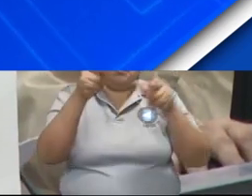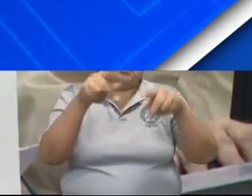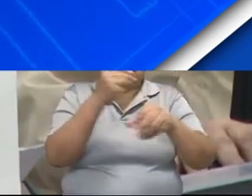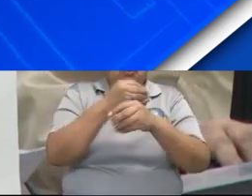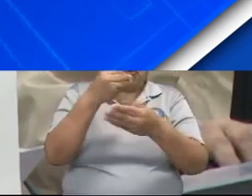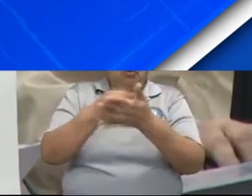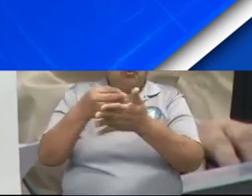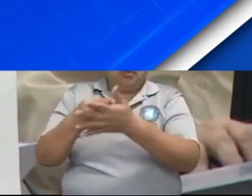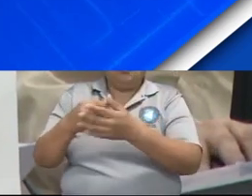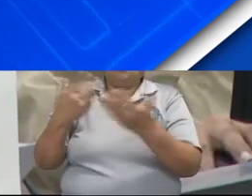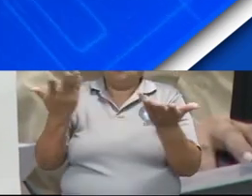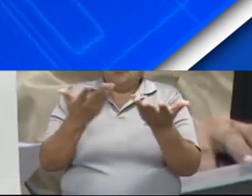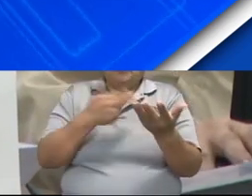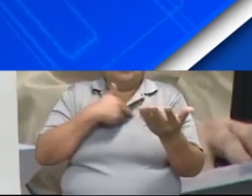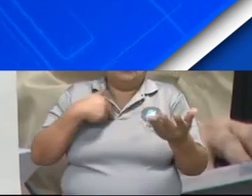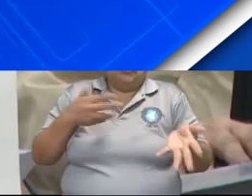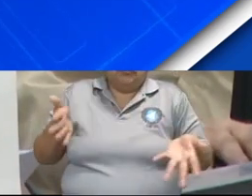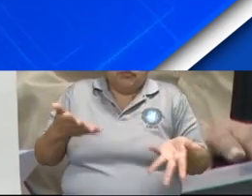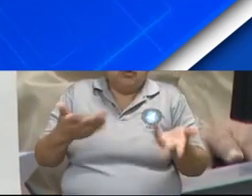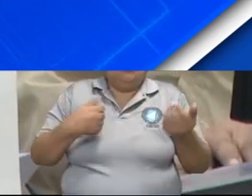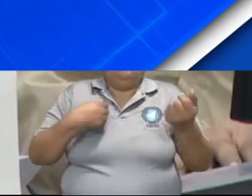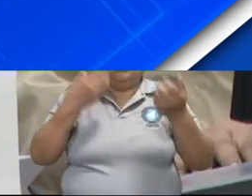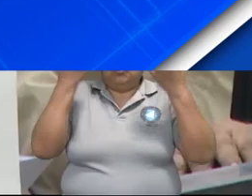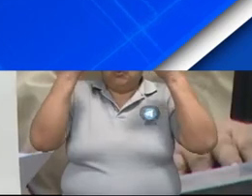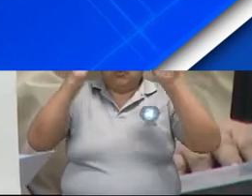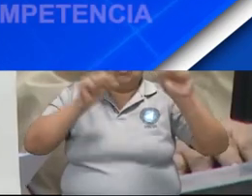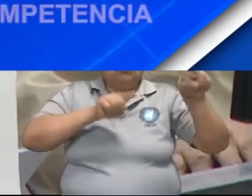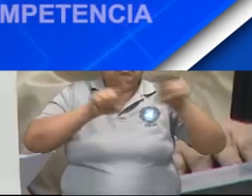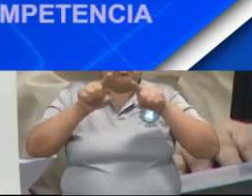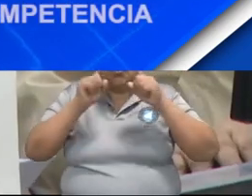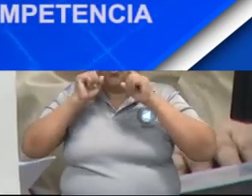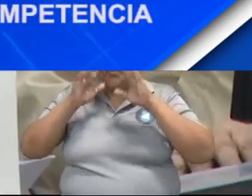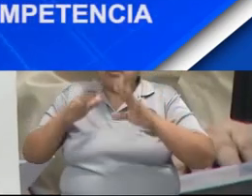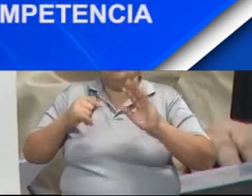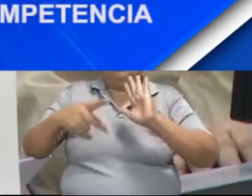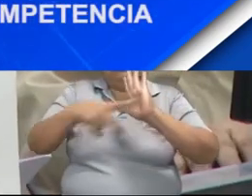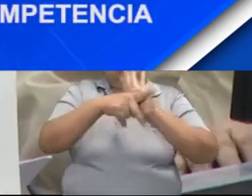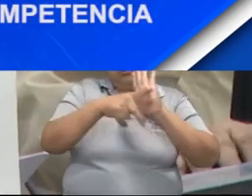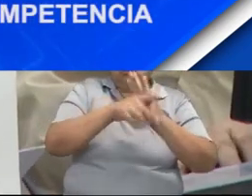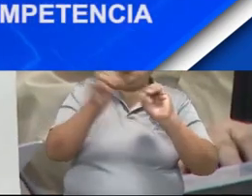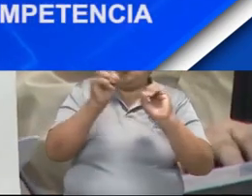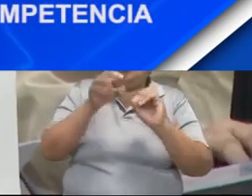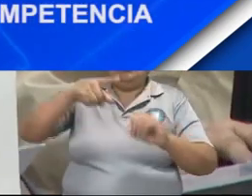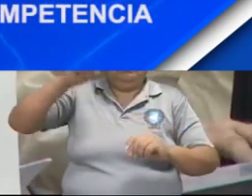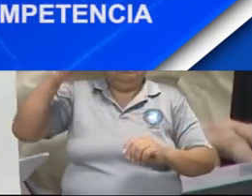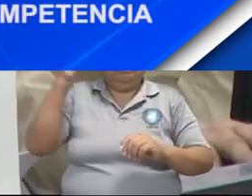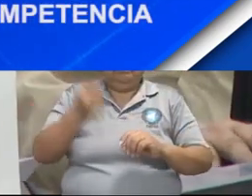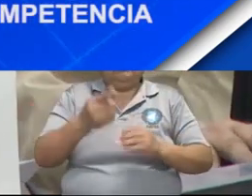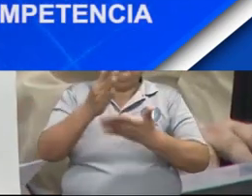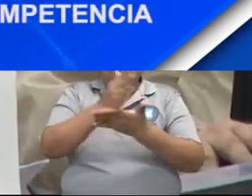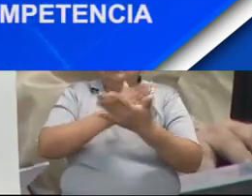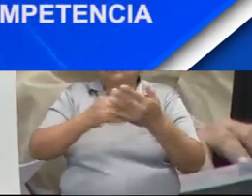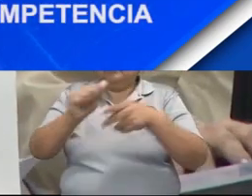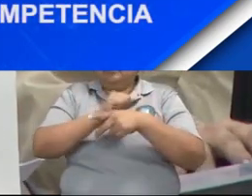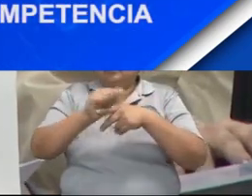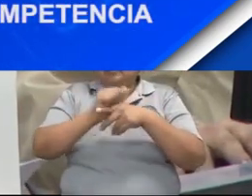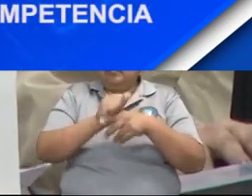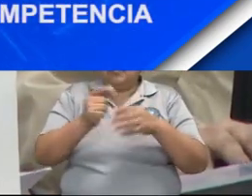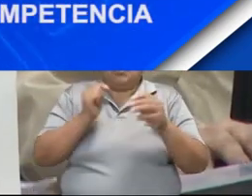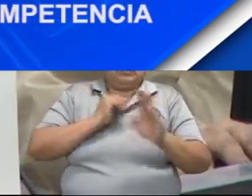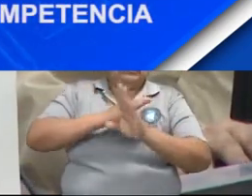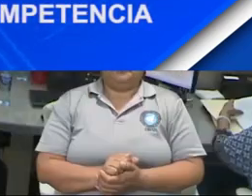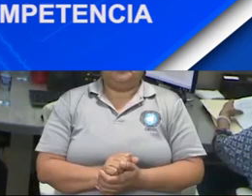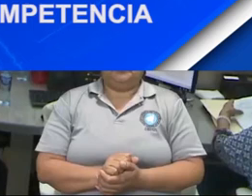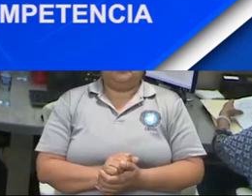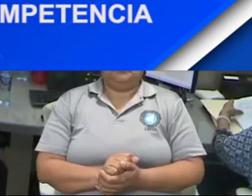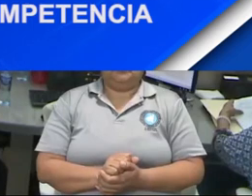calles. Quienes permanecen en sus casas están cada vez más desesperados ante la escasez de alimentos, los apagones y la falta de